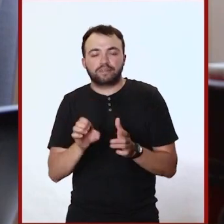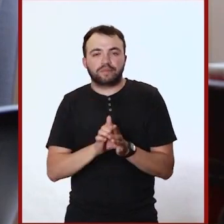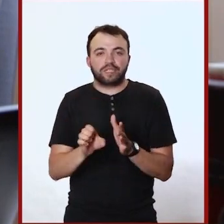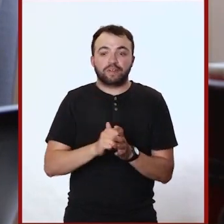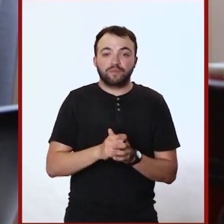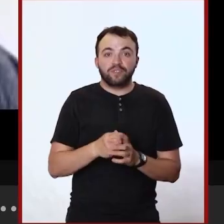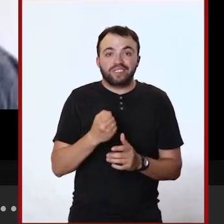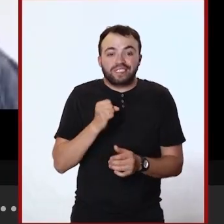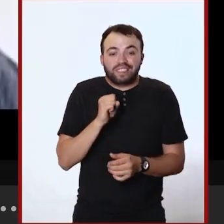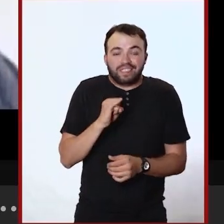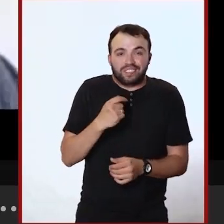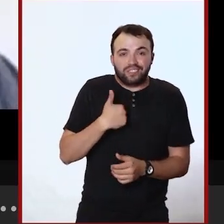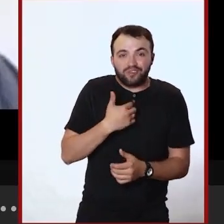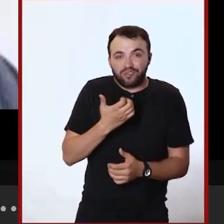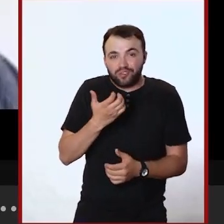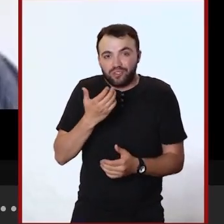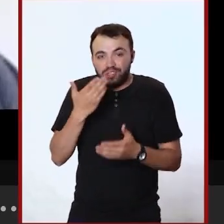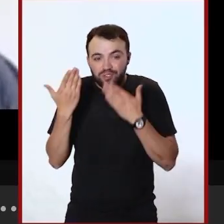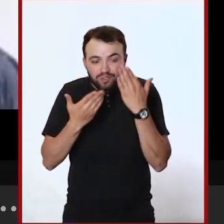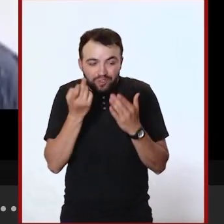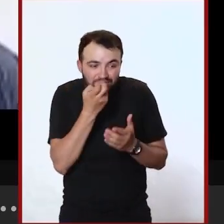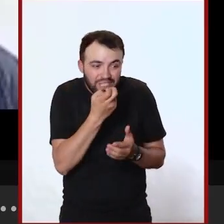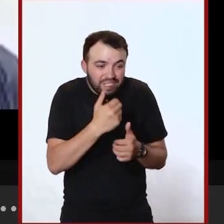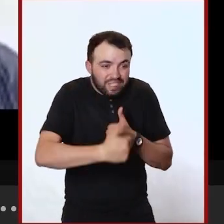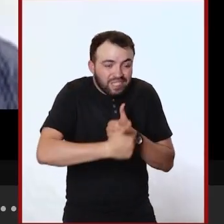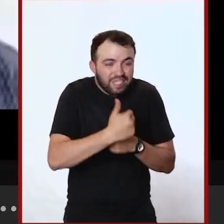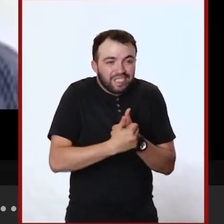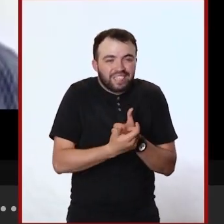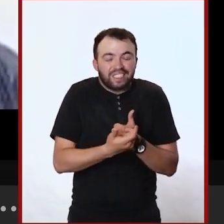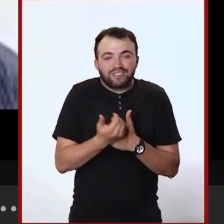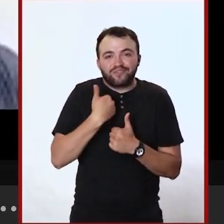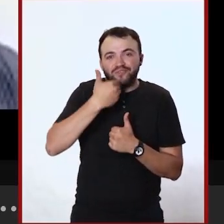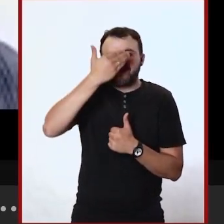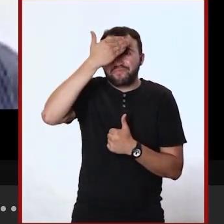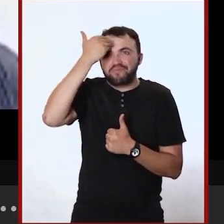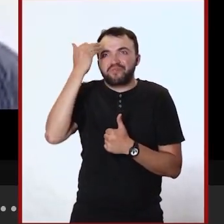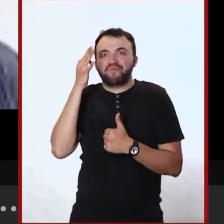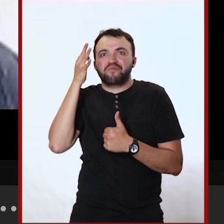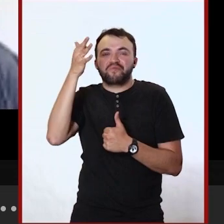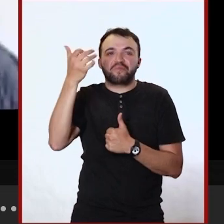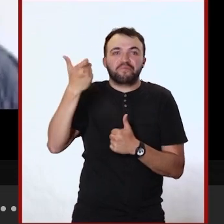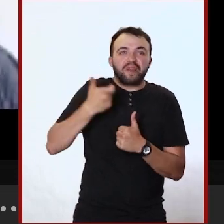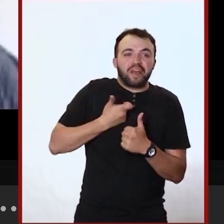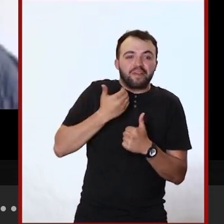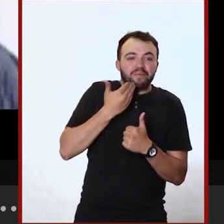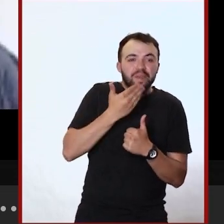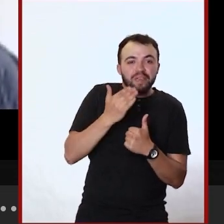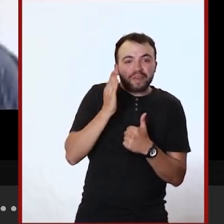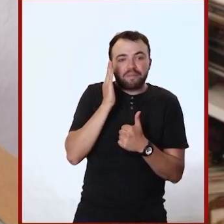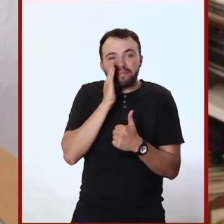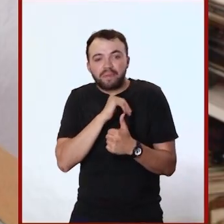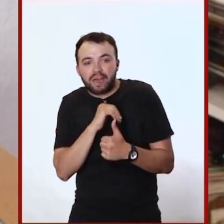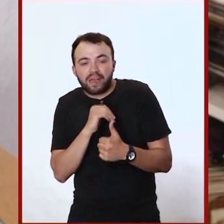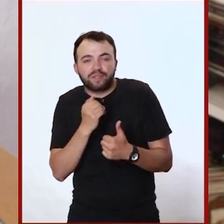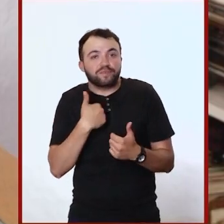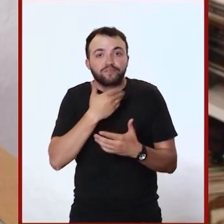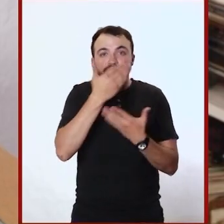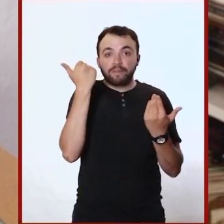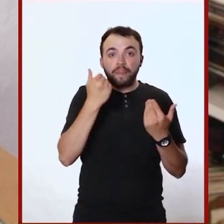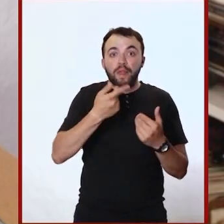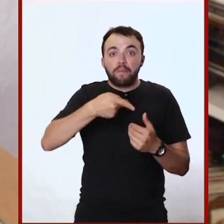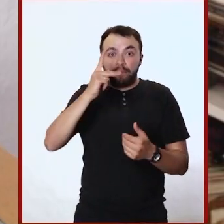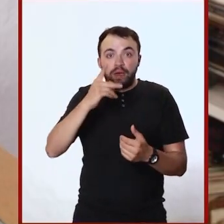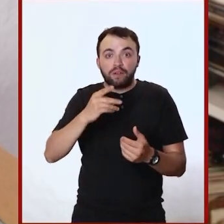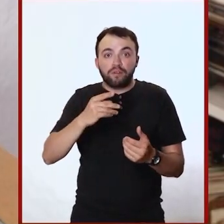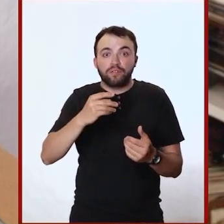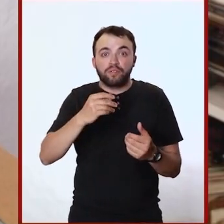Sin embargo, cada carrera, cada temática tiene una oportunidad muy específica, ¿no? Sí, son oportunidades muy específicas que hay que descubrir,